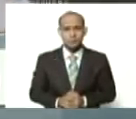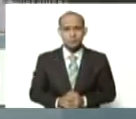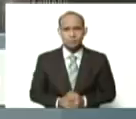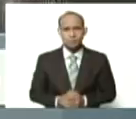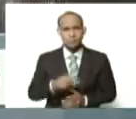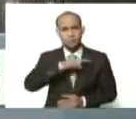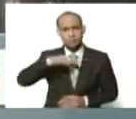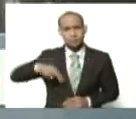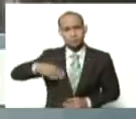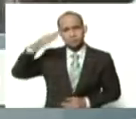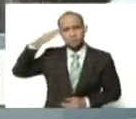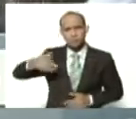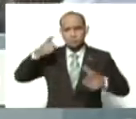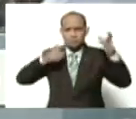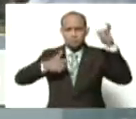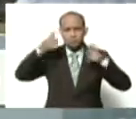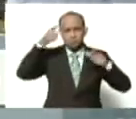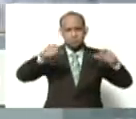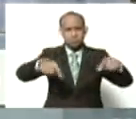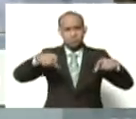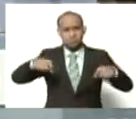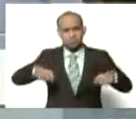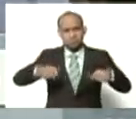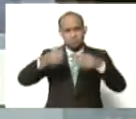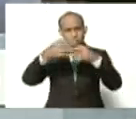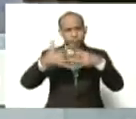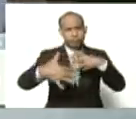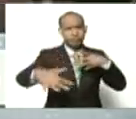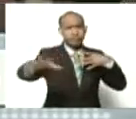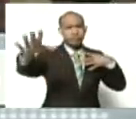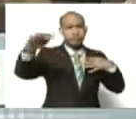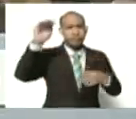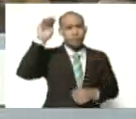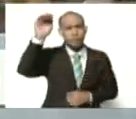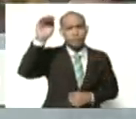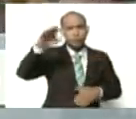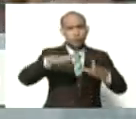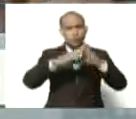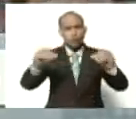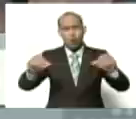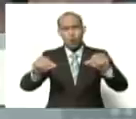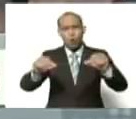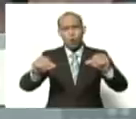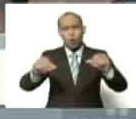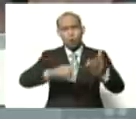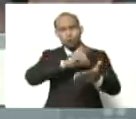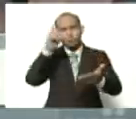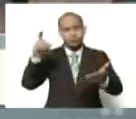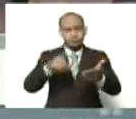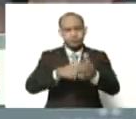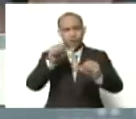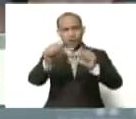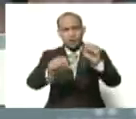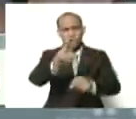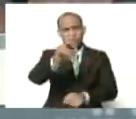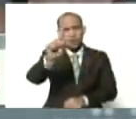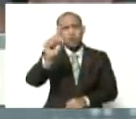nuestro comandante Hugo Chávez, que sembró para varias generaciones en todo este siglo XXI y creo que para más.